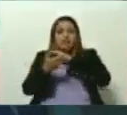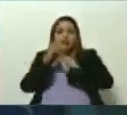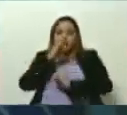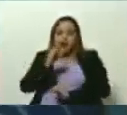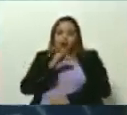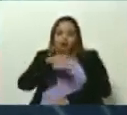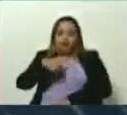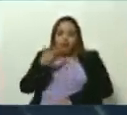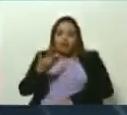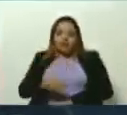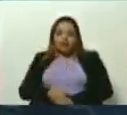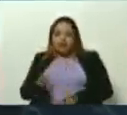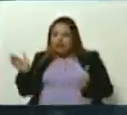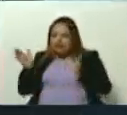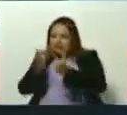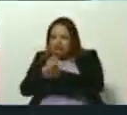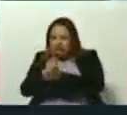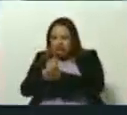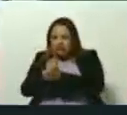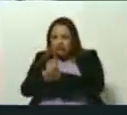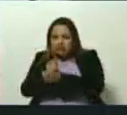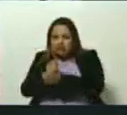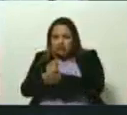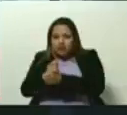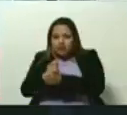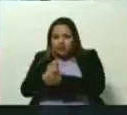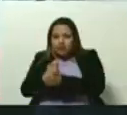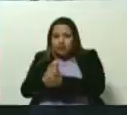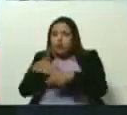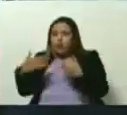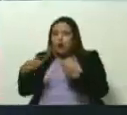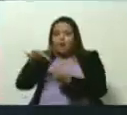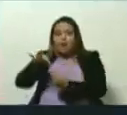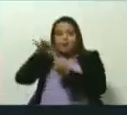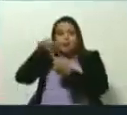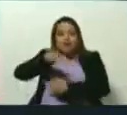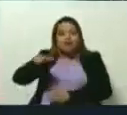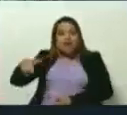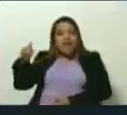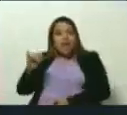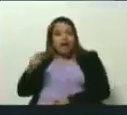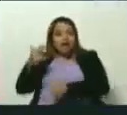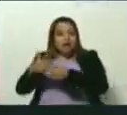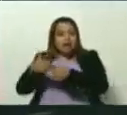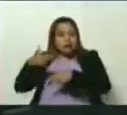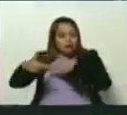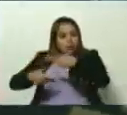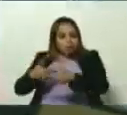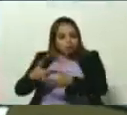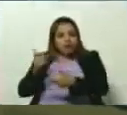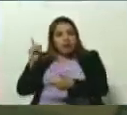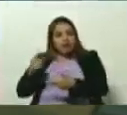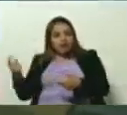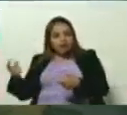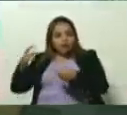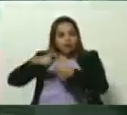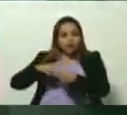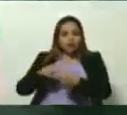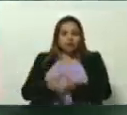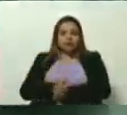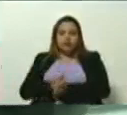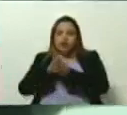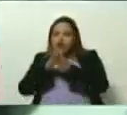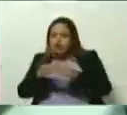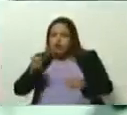poder descubrir a aquellas personas que cometen delitos. Ahí también hemos incluido todo